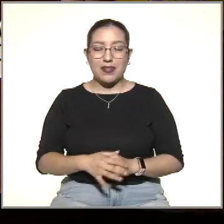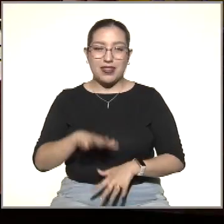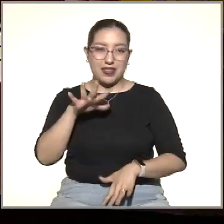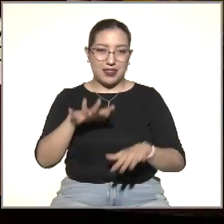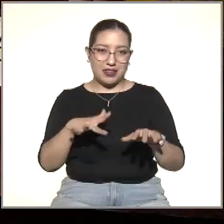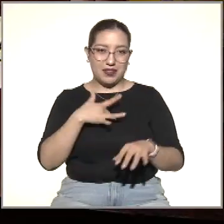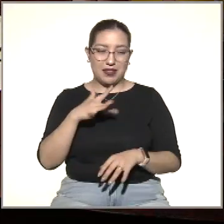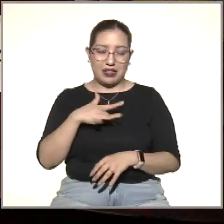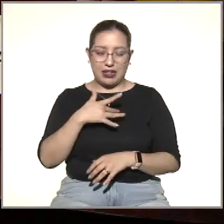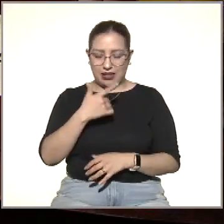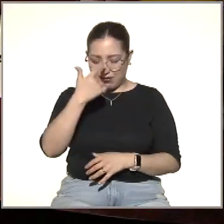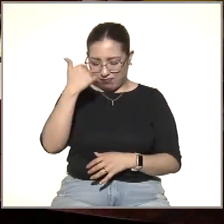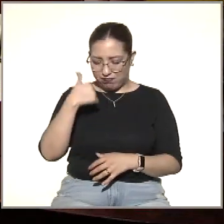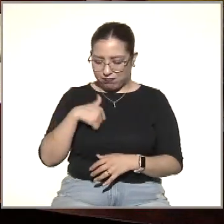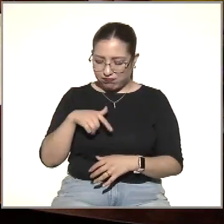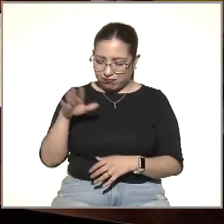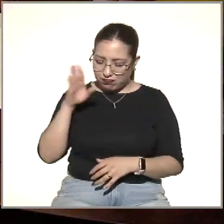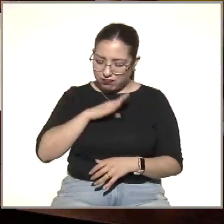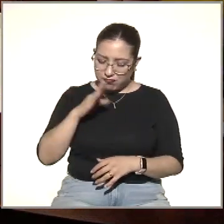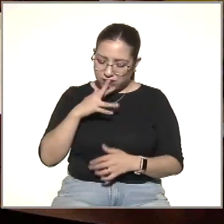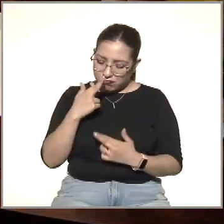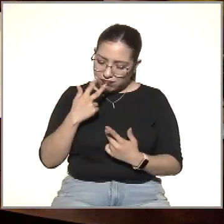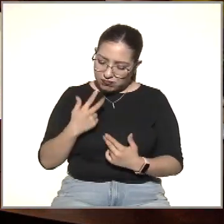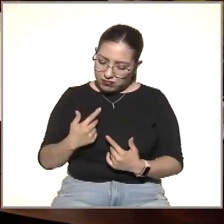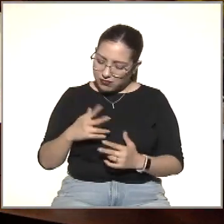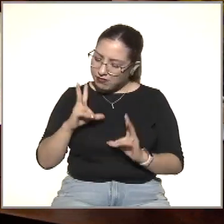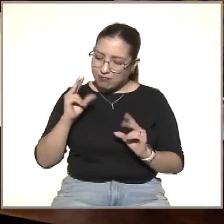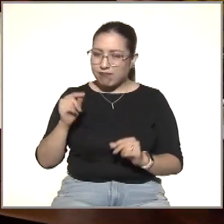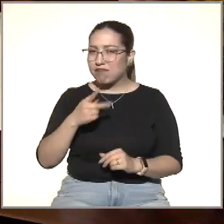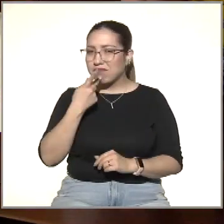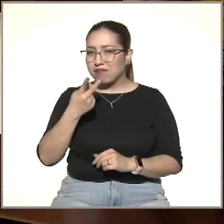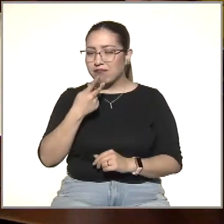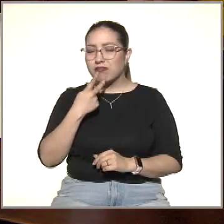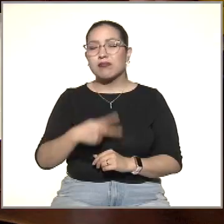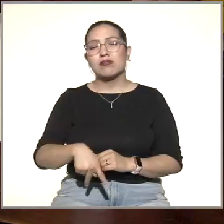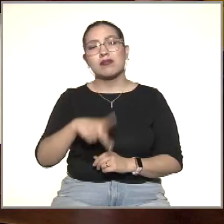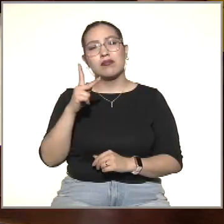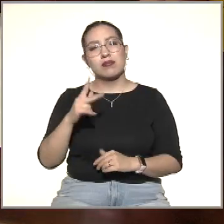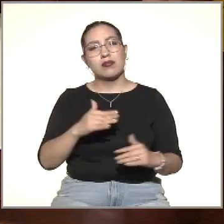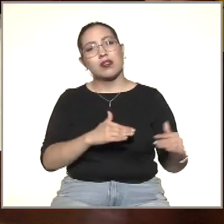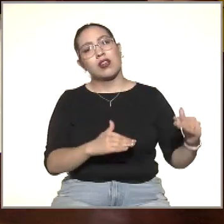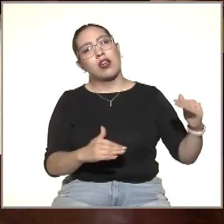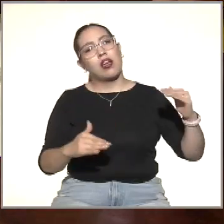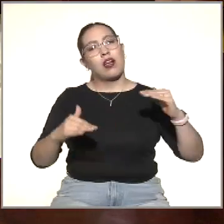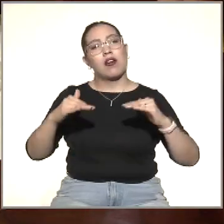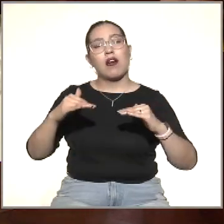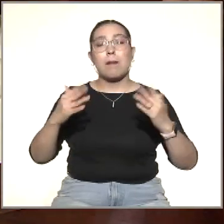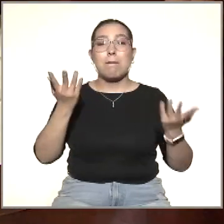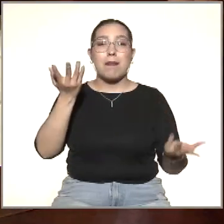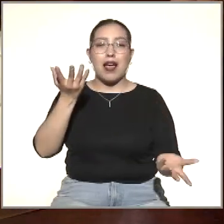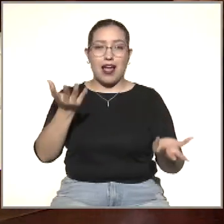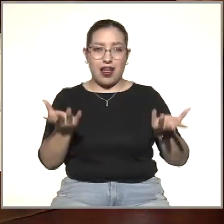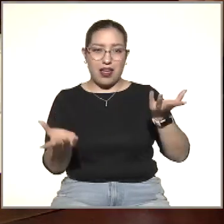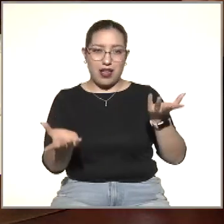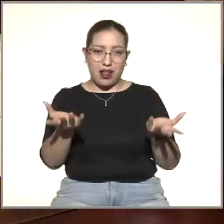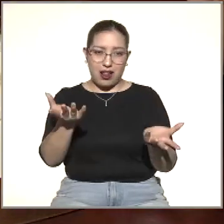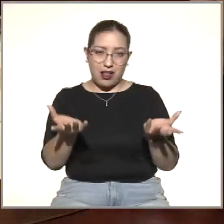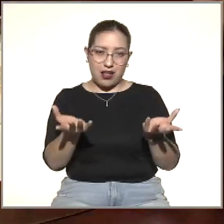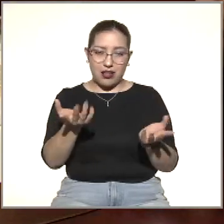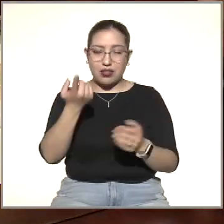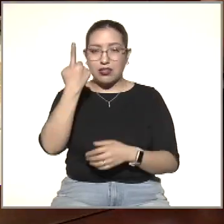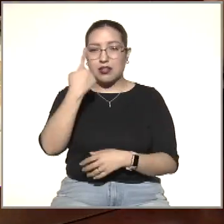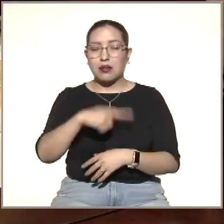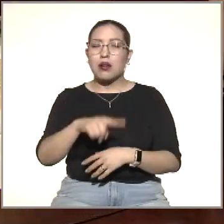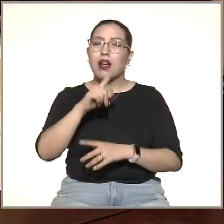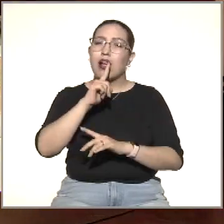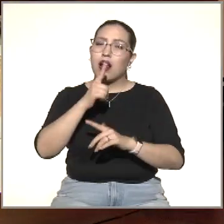¿no? ¿Qué tal que empezamos a balancear? Y esta será una buena enseñanza, ¿no? Entrenarnos para balancear el lenguaje,